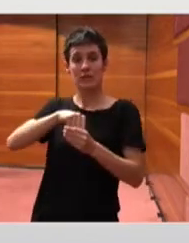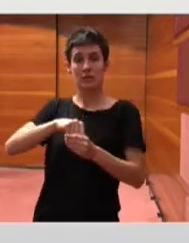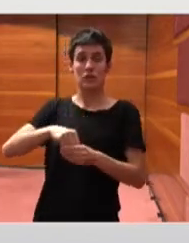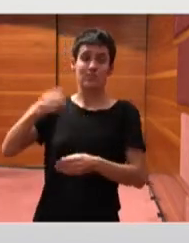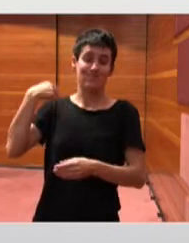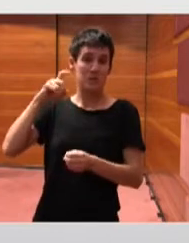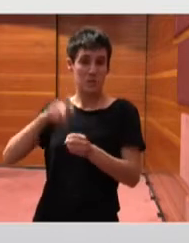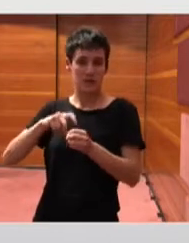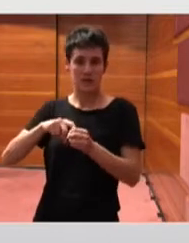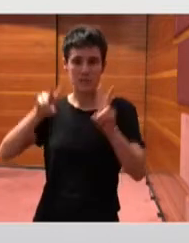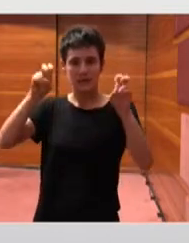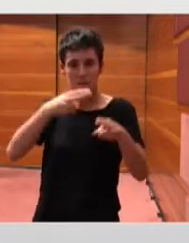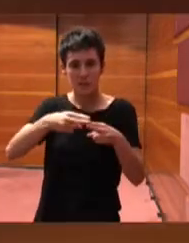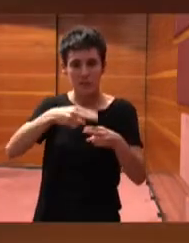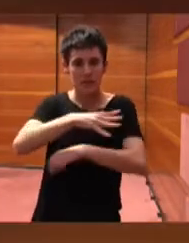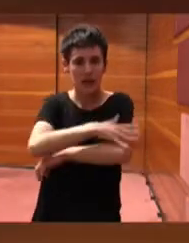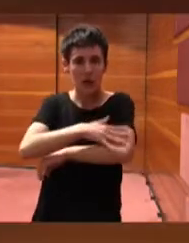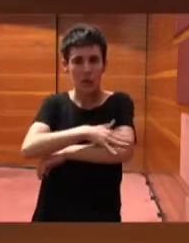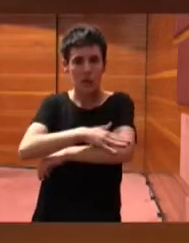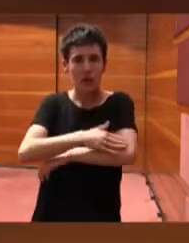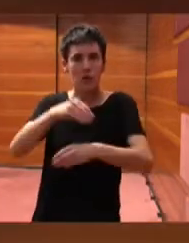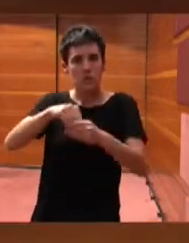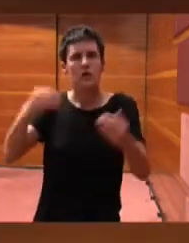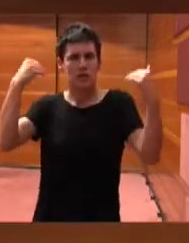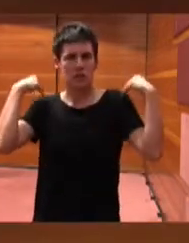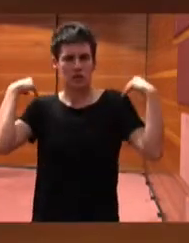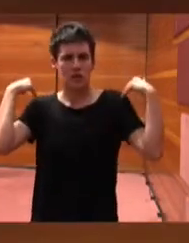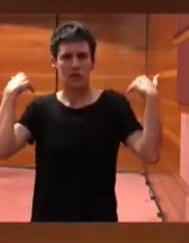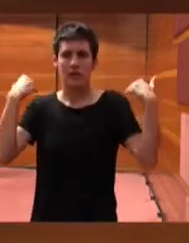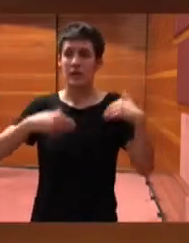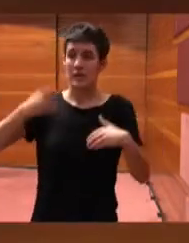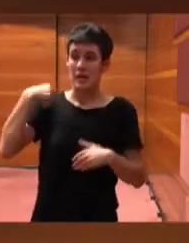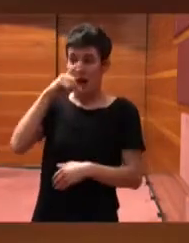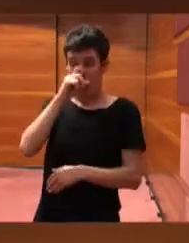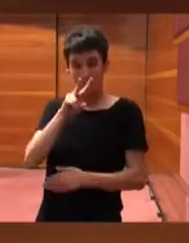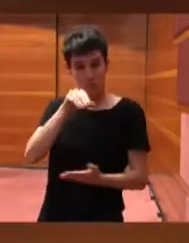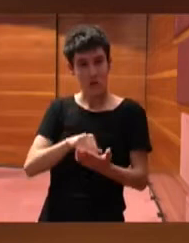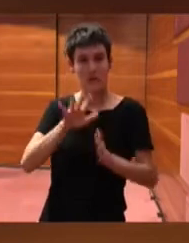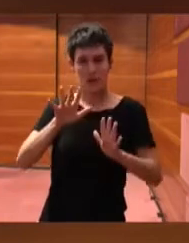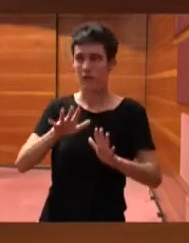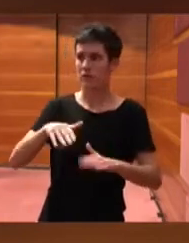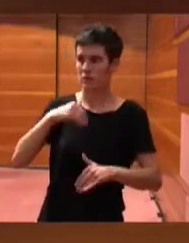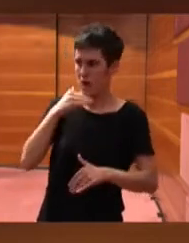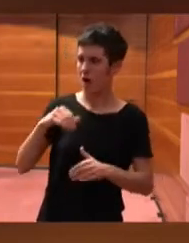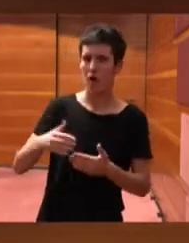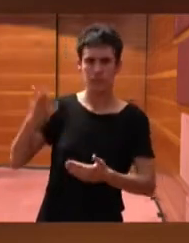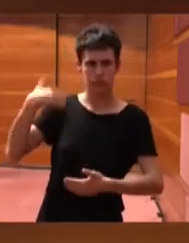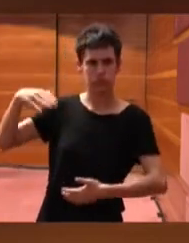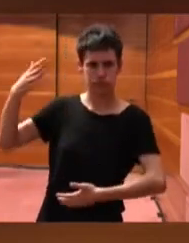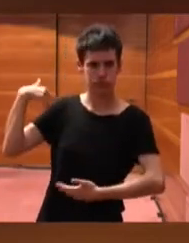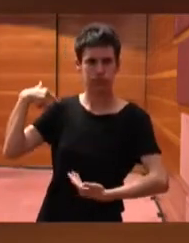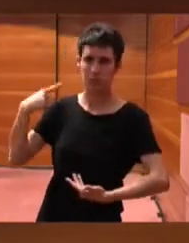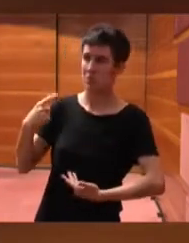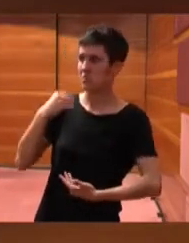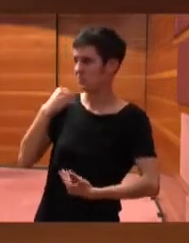papel relevante en la política de gobierno abierto. Y en 2010, que han pasado unos añitos, aunque él seguro que lo recuerda como